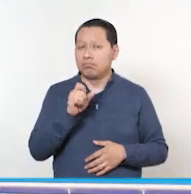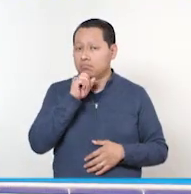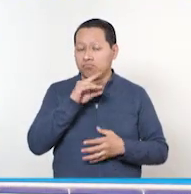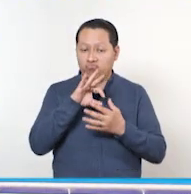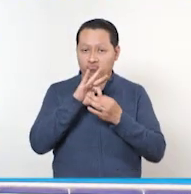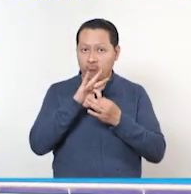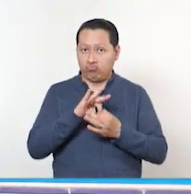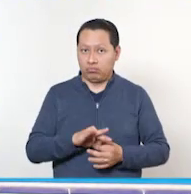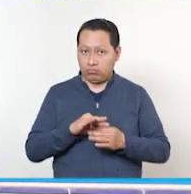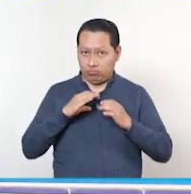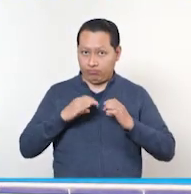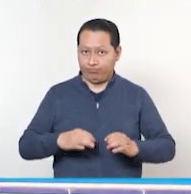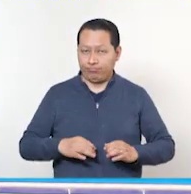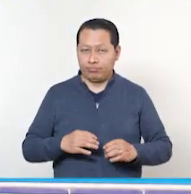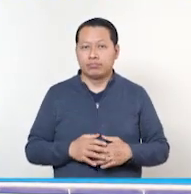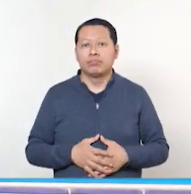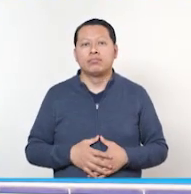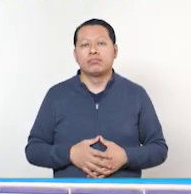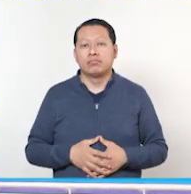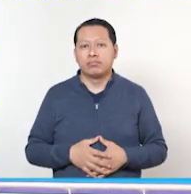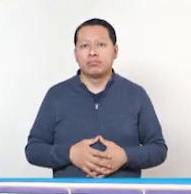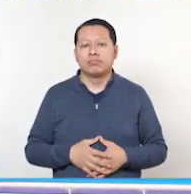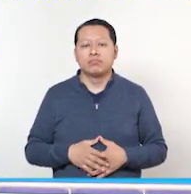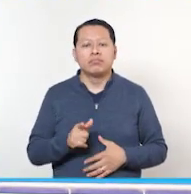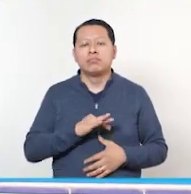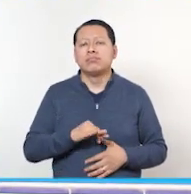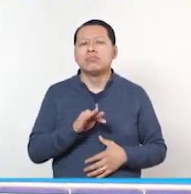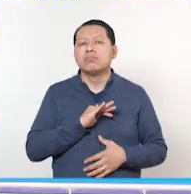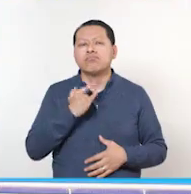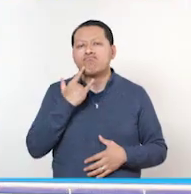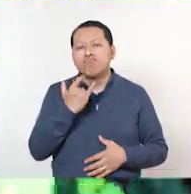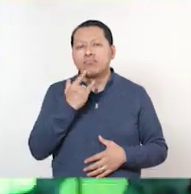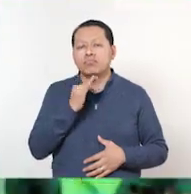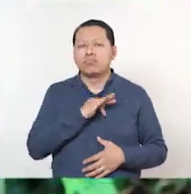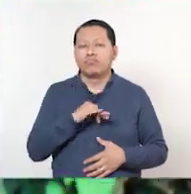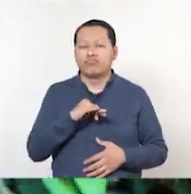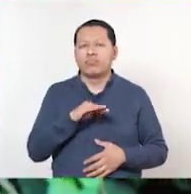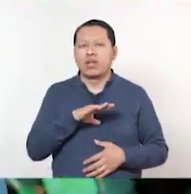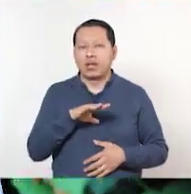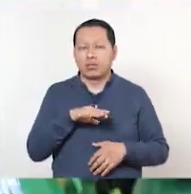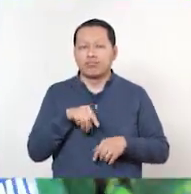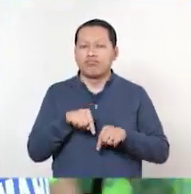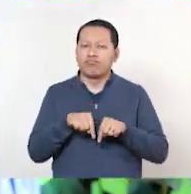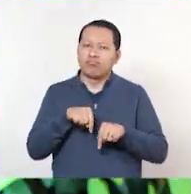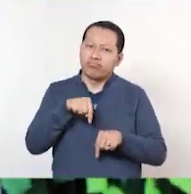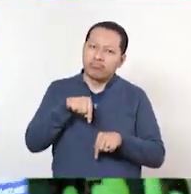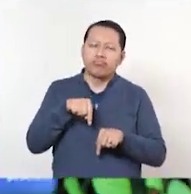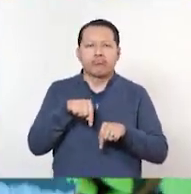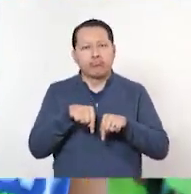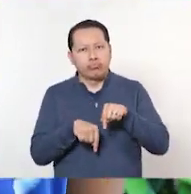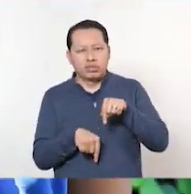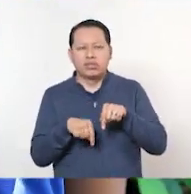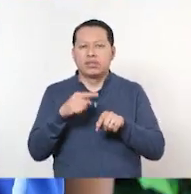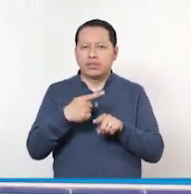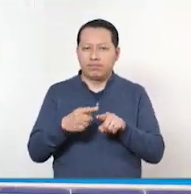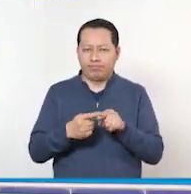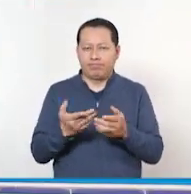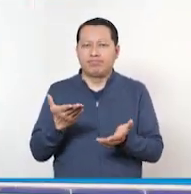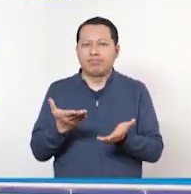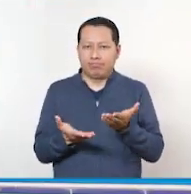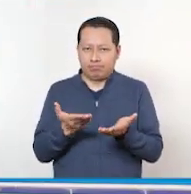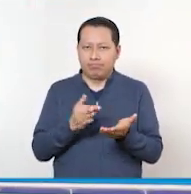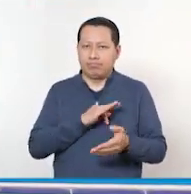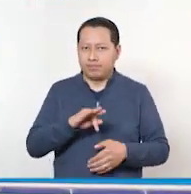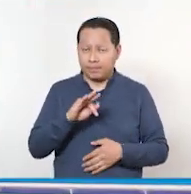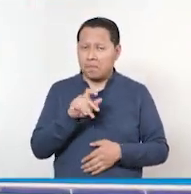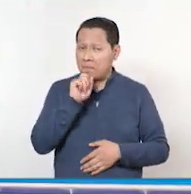Haz una coordinación. No se preocupen. Trata de mantener un poco el equilibrio. Apoya eso con tu otra mano,